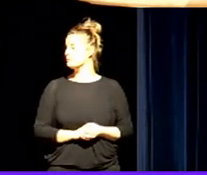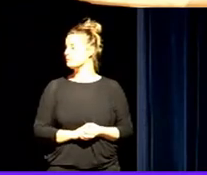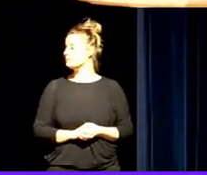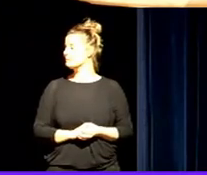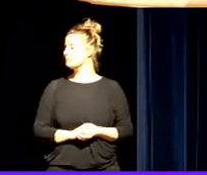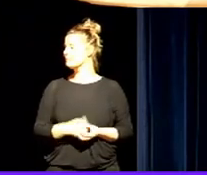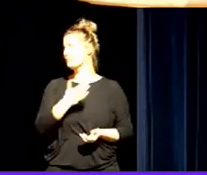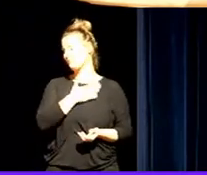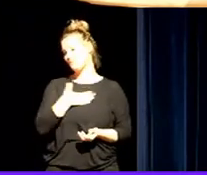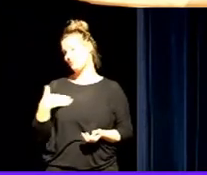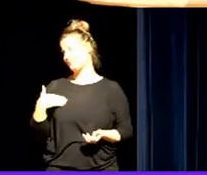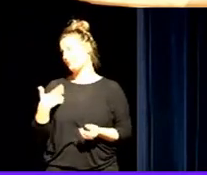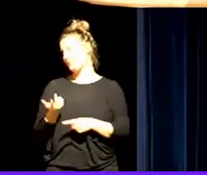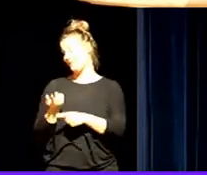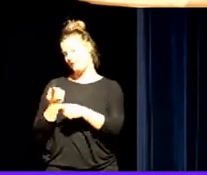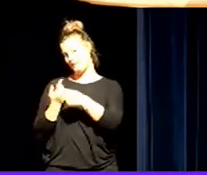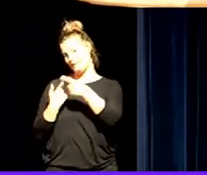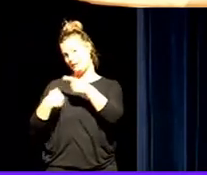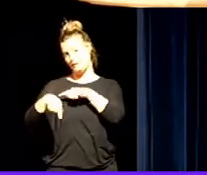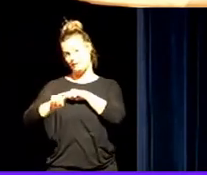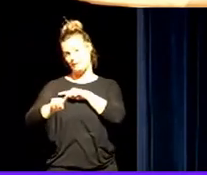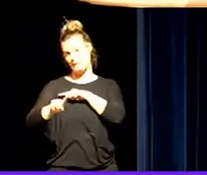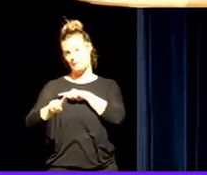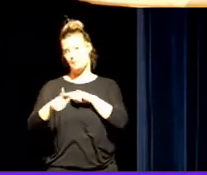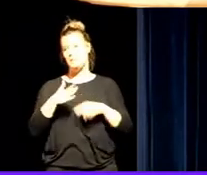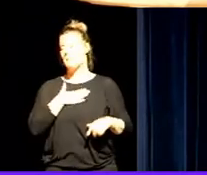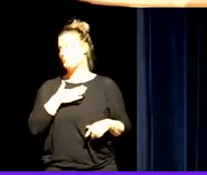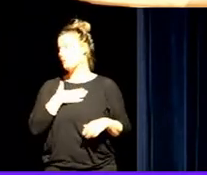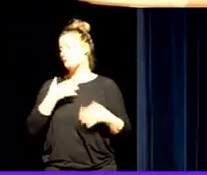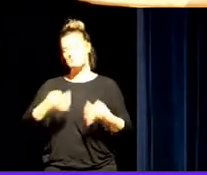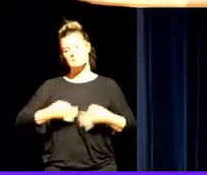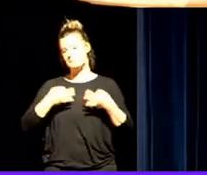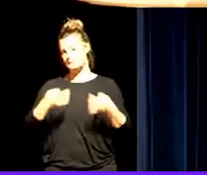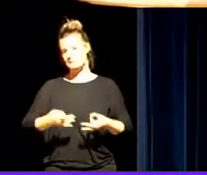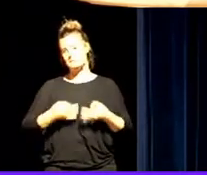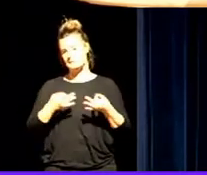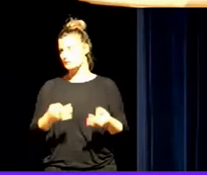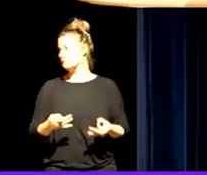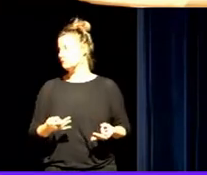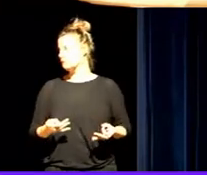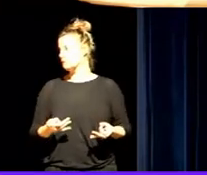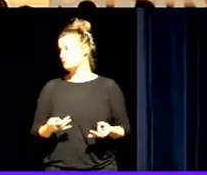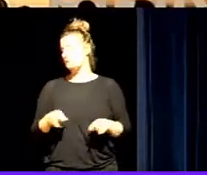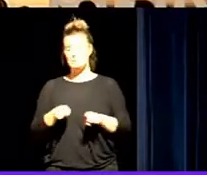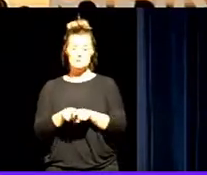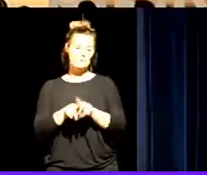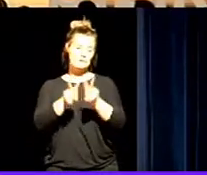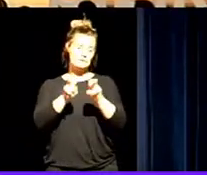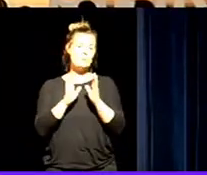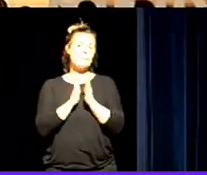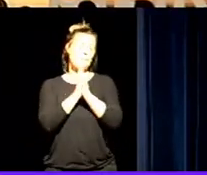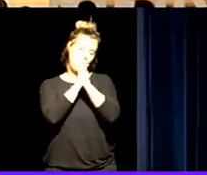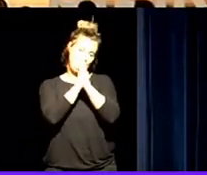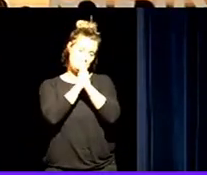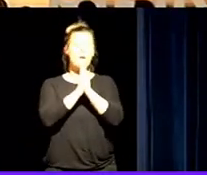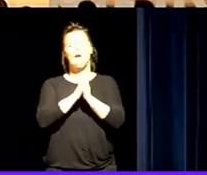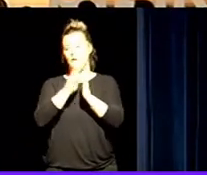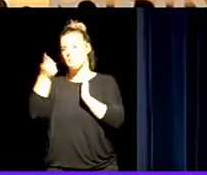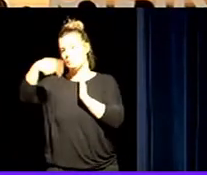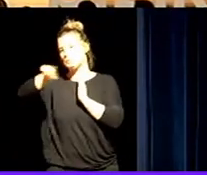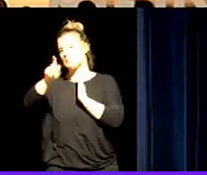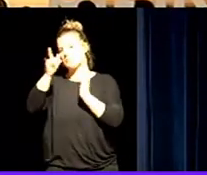Y quería devolveros eso, que para mí siempre será el responso a quien viene a misa. Y aquí sois la gente que habéis venido,